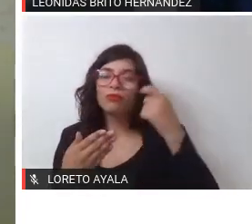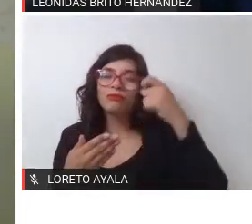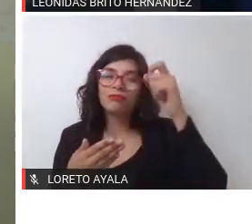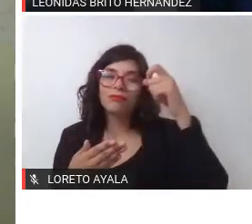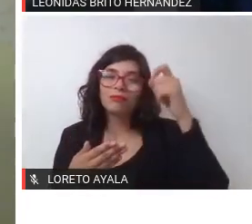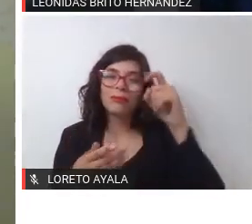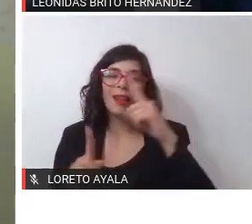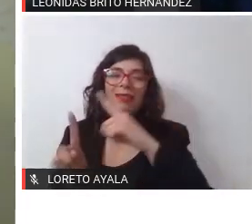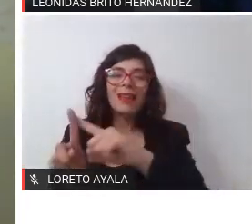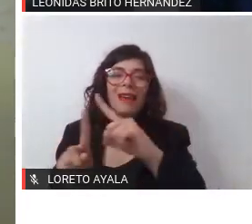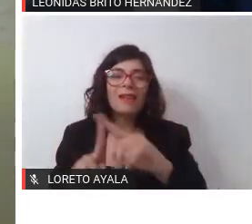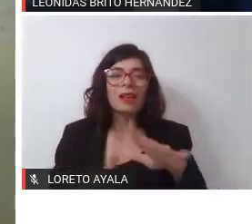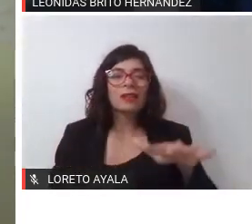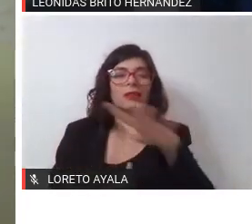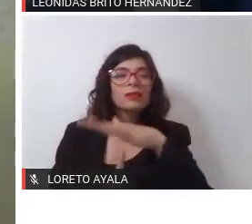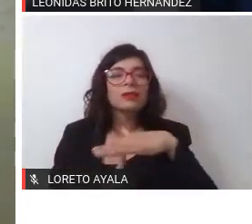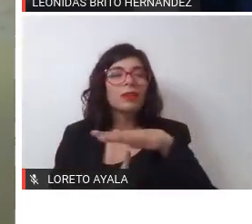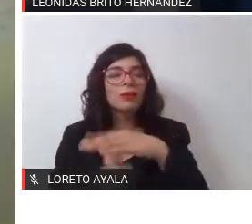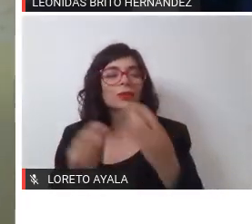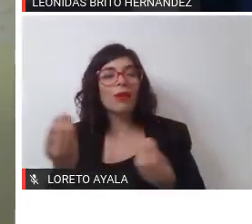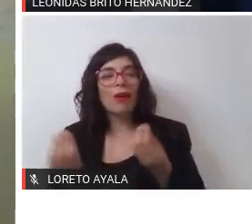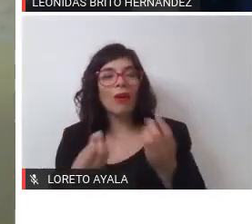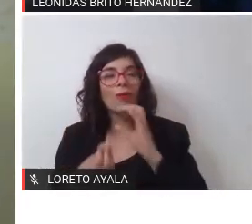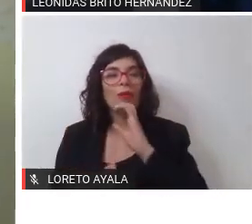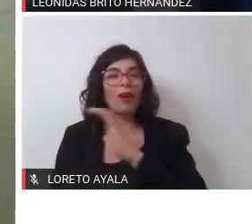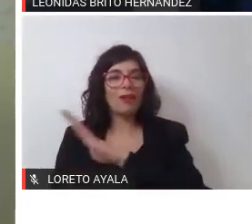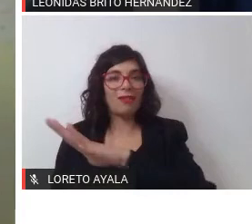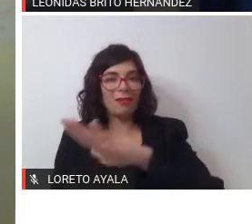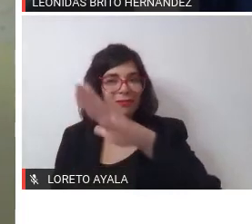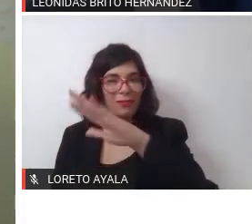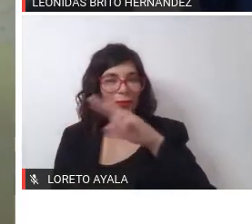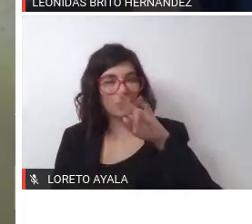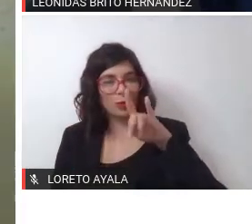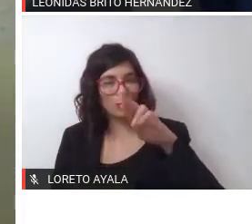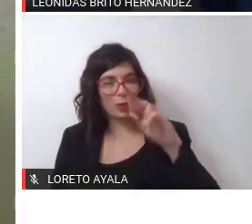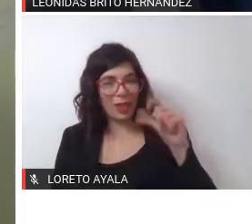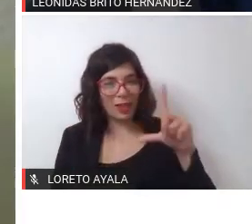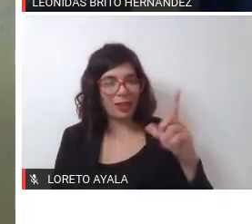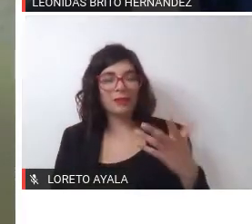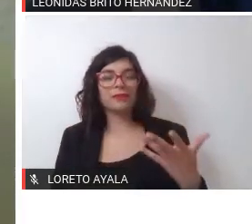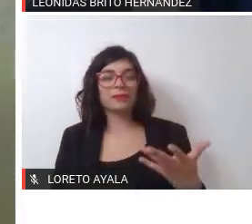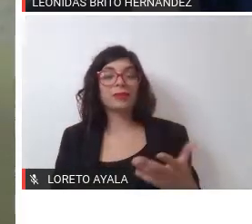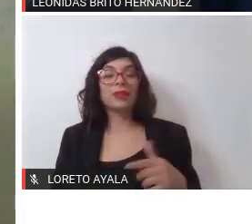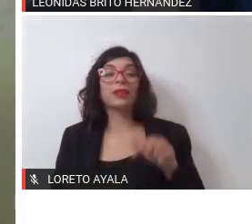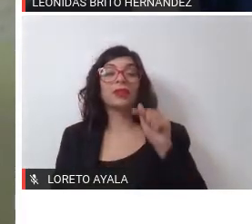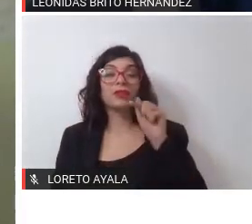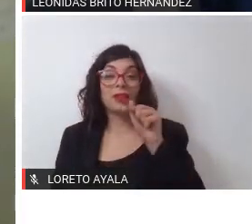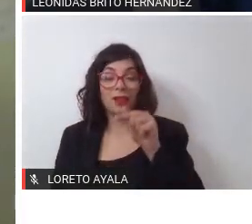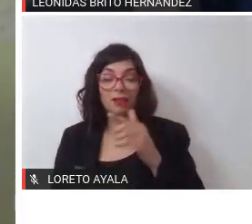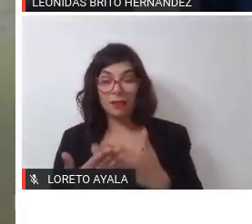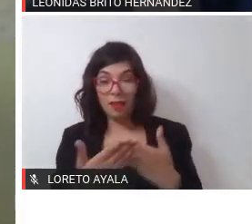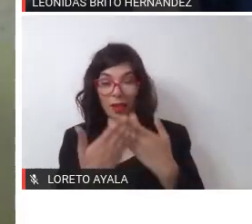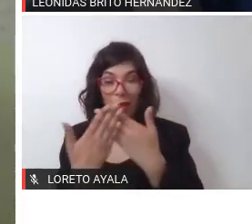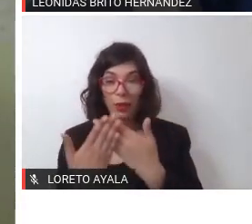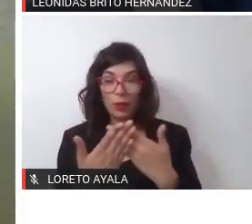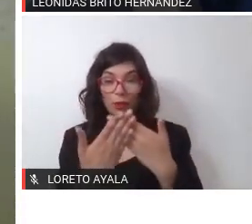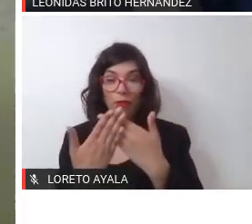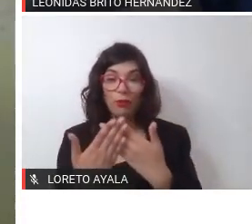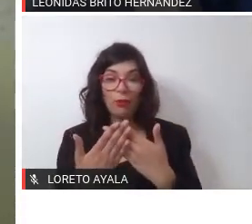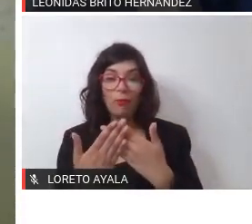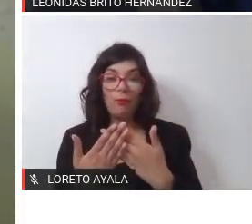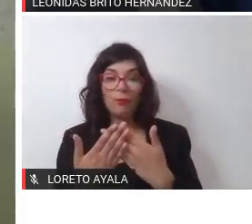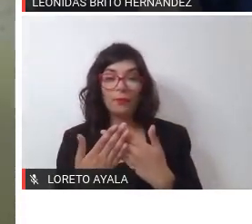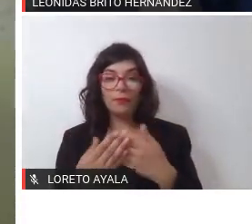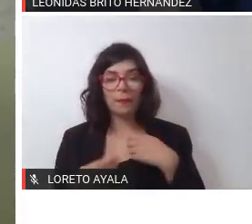de las distintas condiciones de la educación física en los alumnos. Y en ese estudio, en las